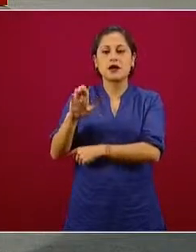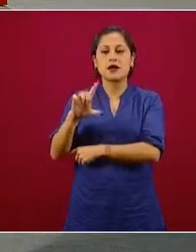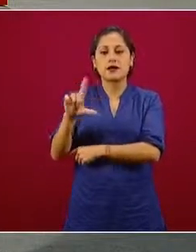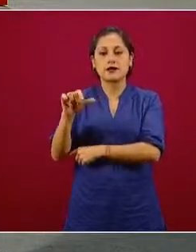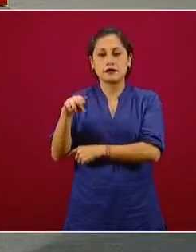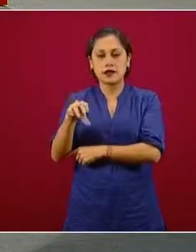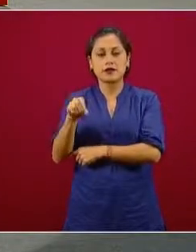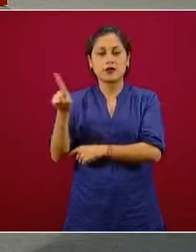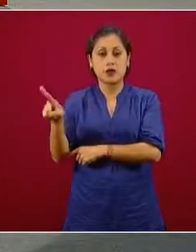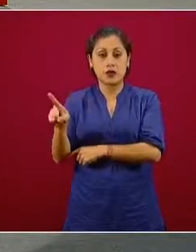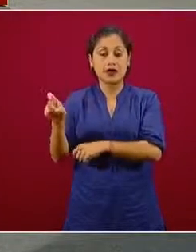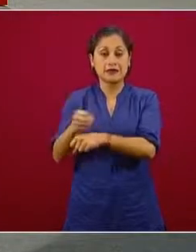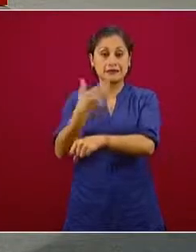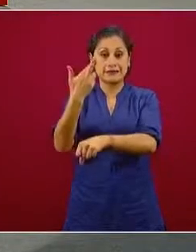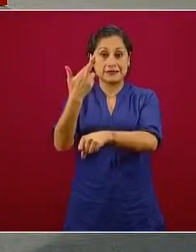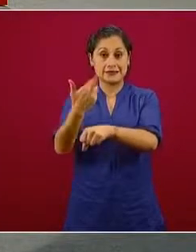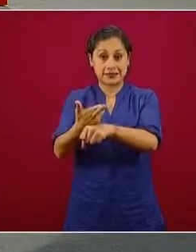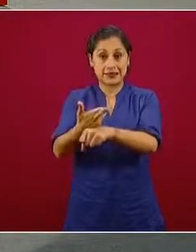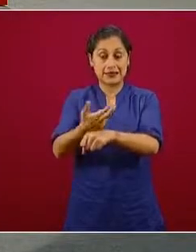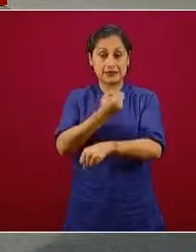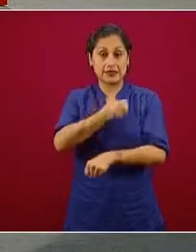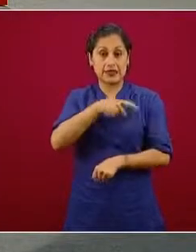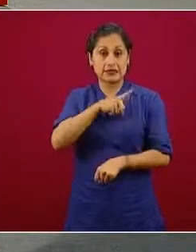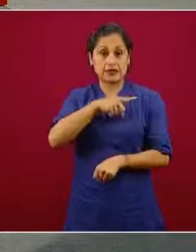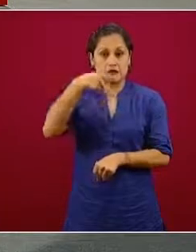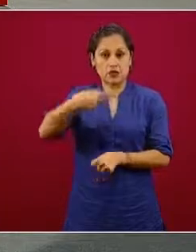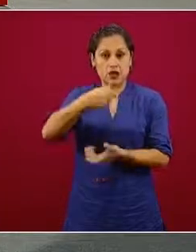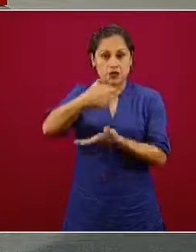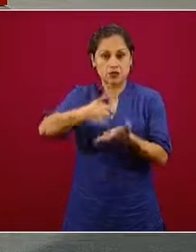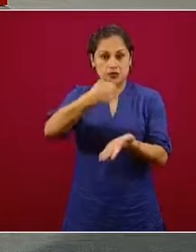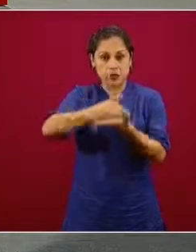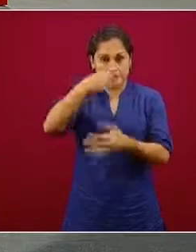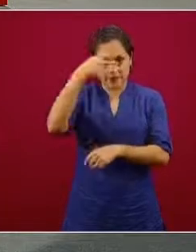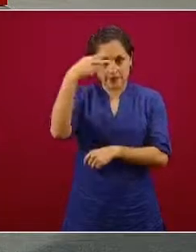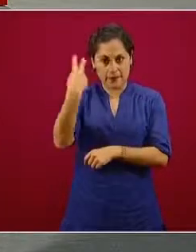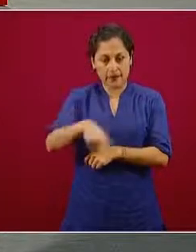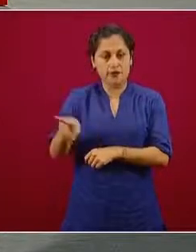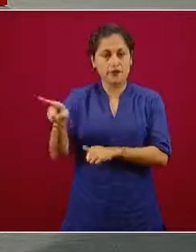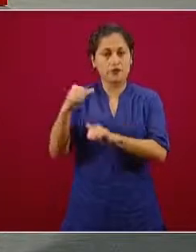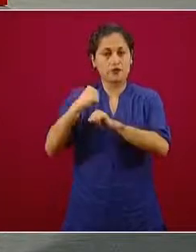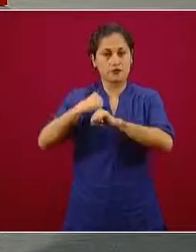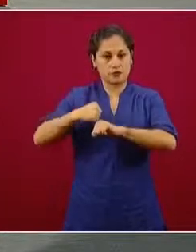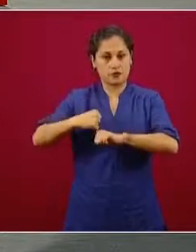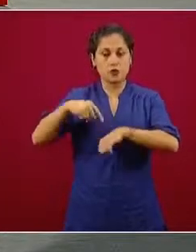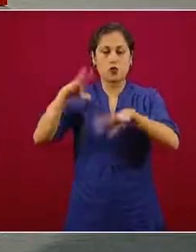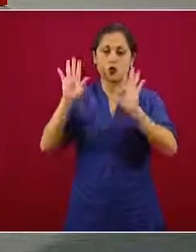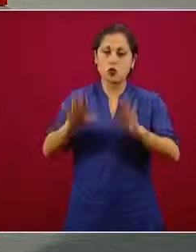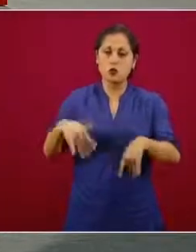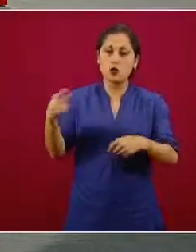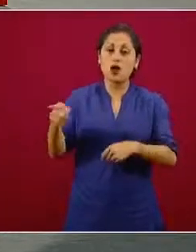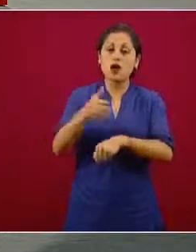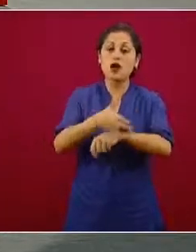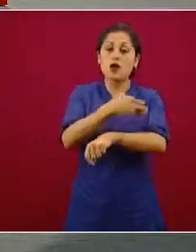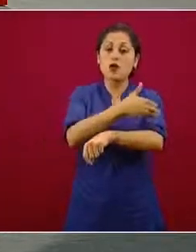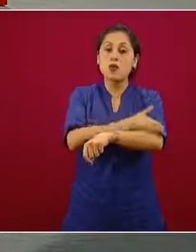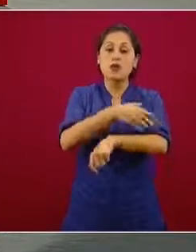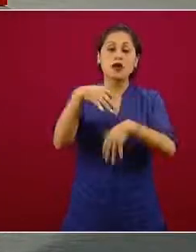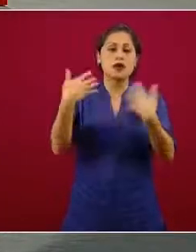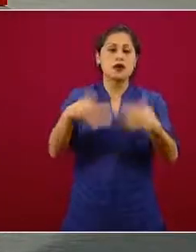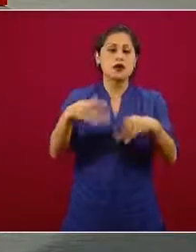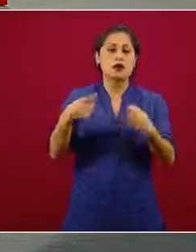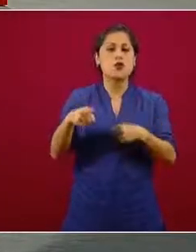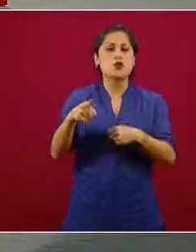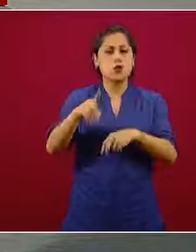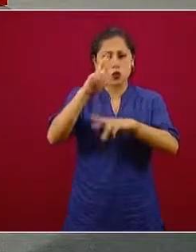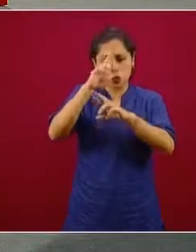la secretaria de Salud de la Ciudad de México, como ustedes saben, y es también una colega sumamente respetada y querida por todos